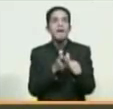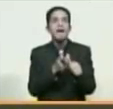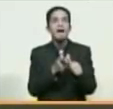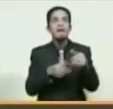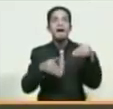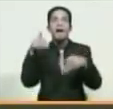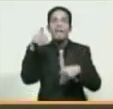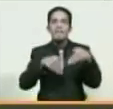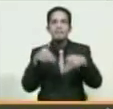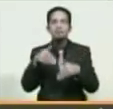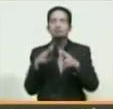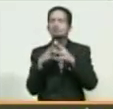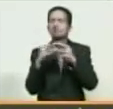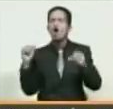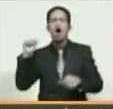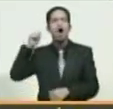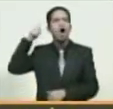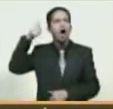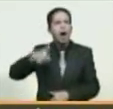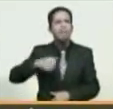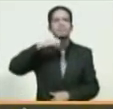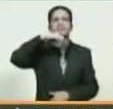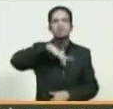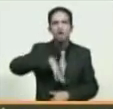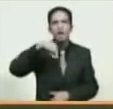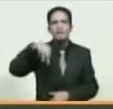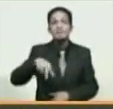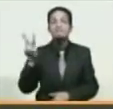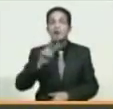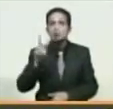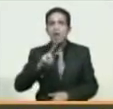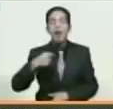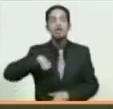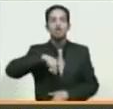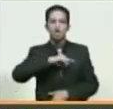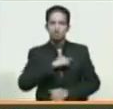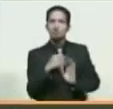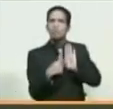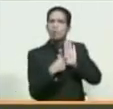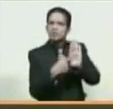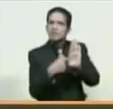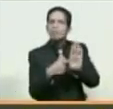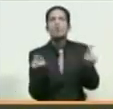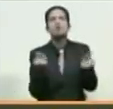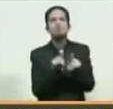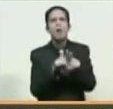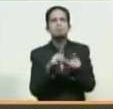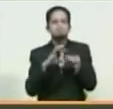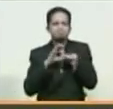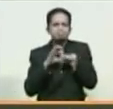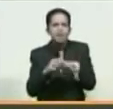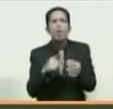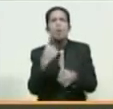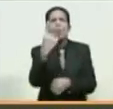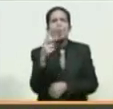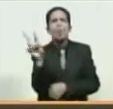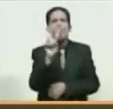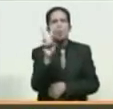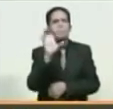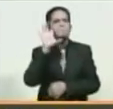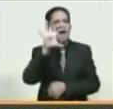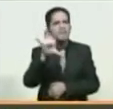la historia de nuestra patria que nos expresamos como un solo país. Todos los venezolanos